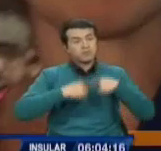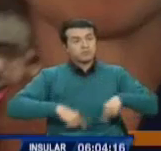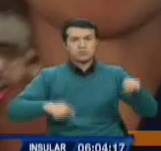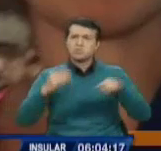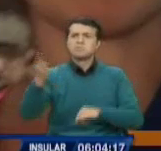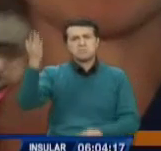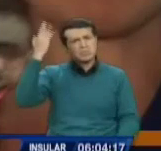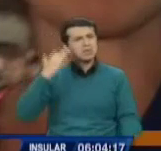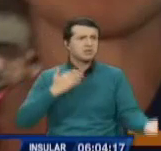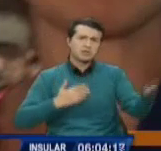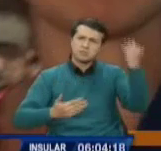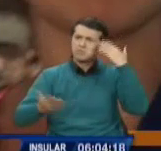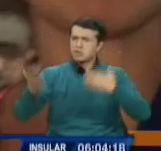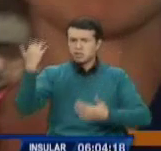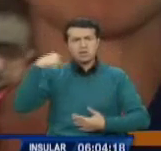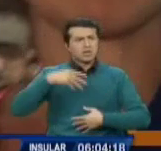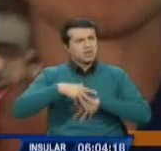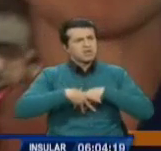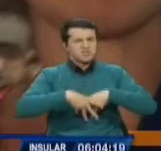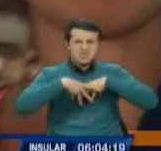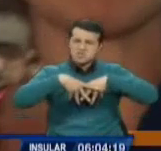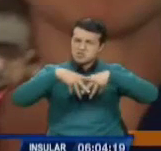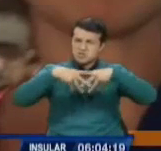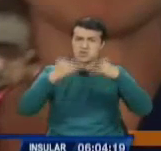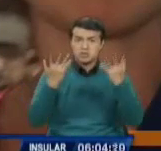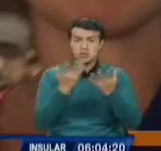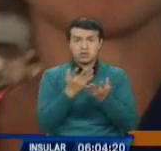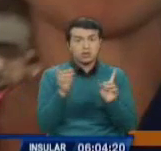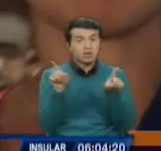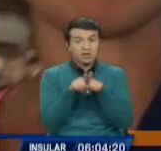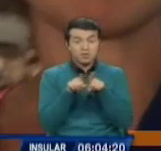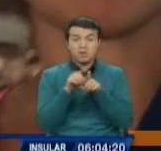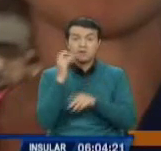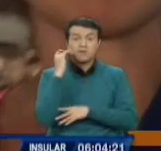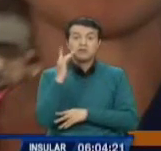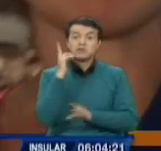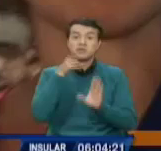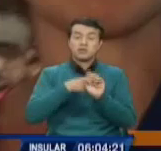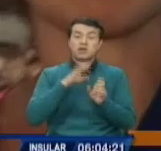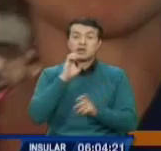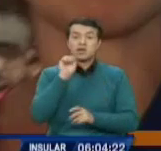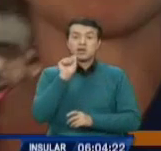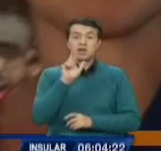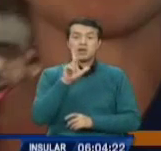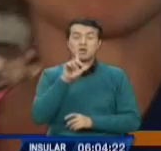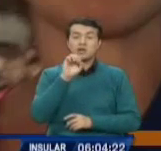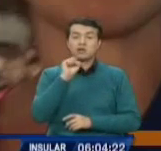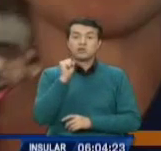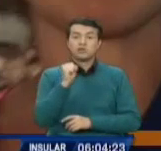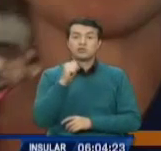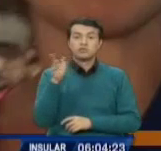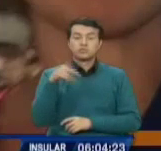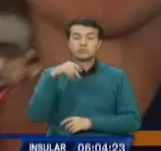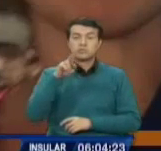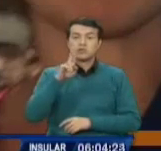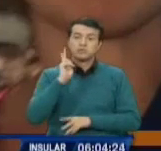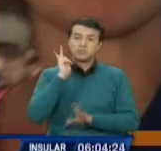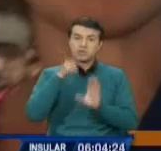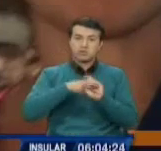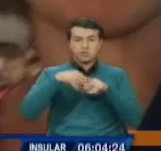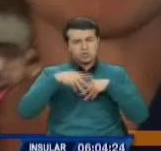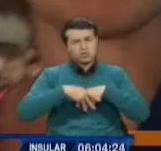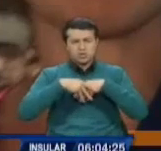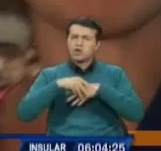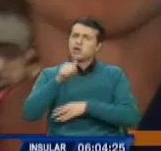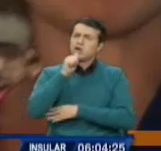una movilización de resistencia social. En esa misma fecha participó con Carlos Pérez en la caminata denominada Por el